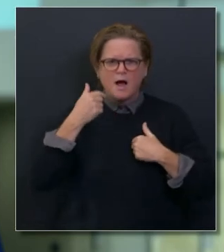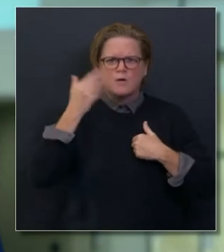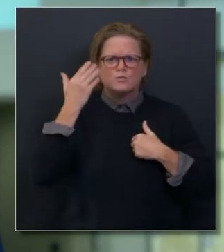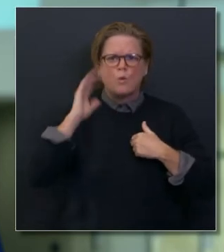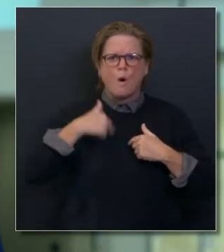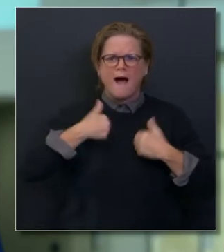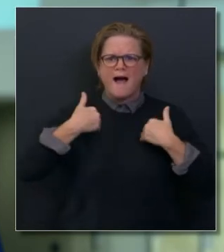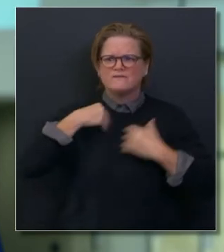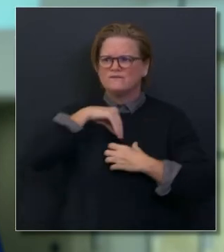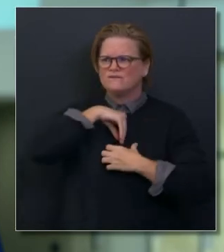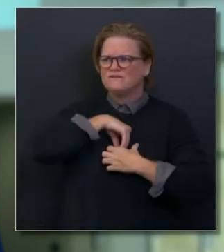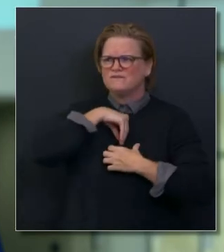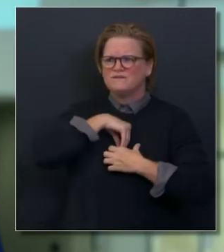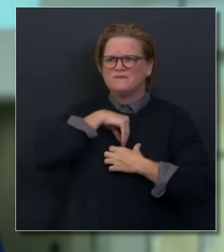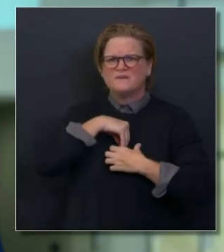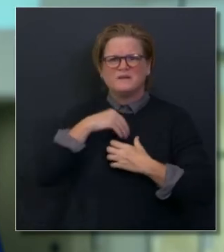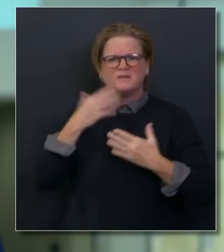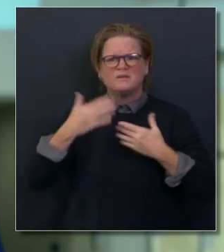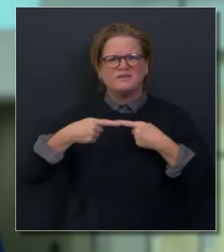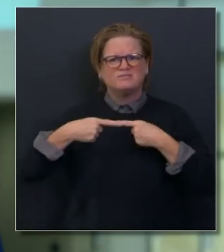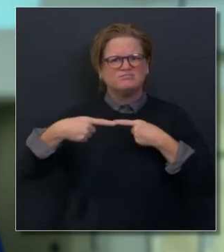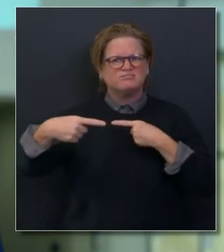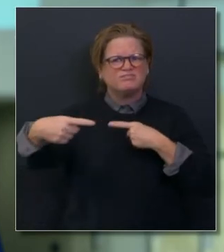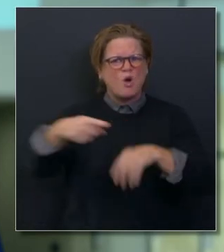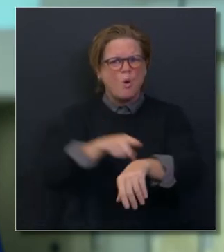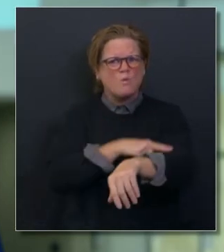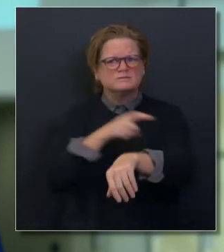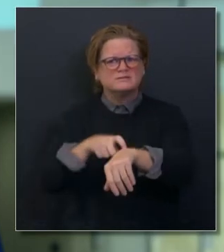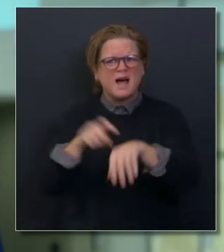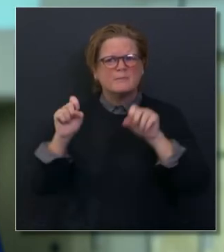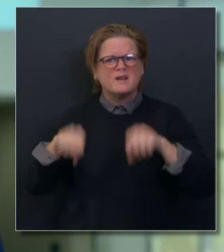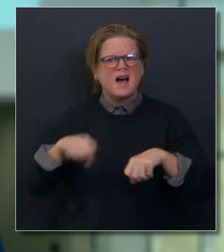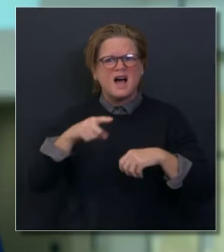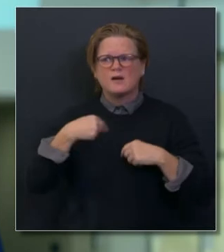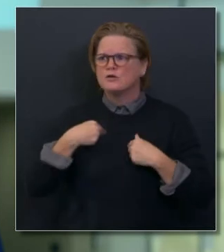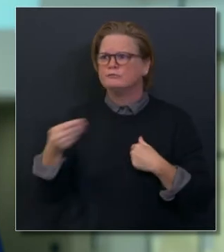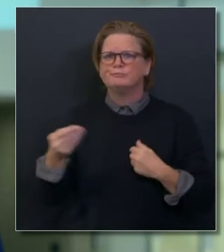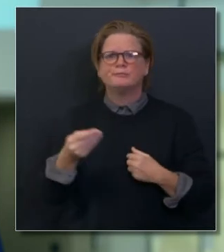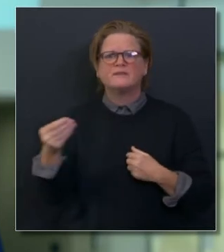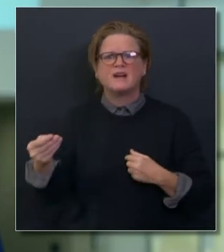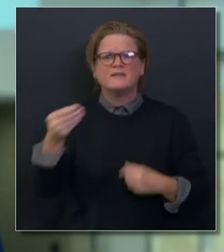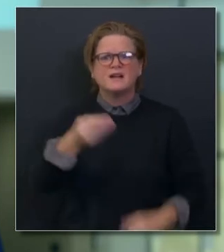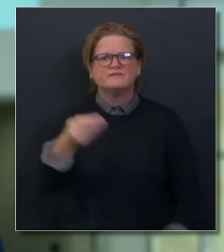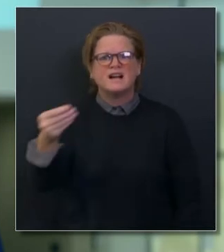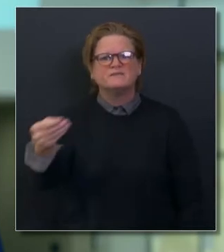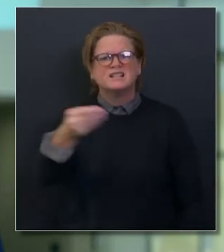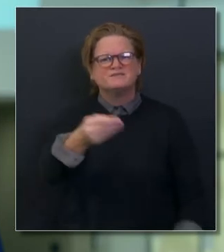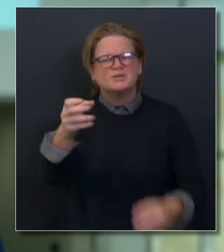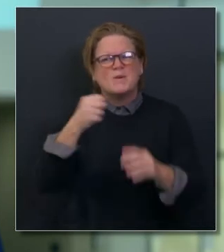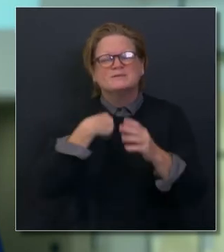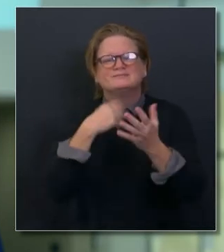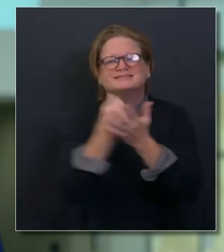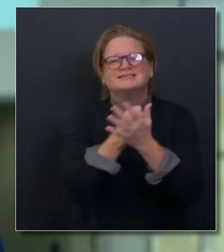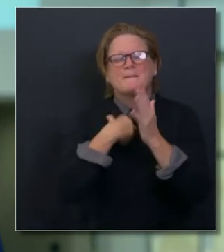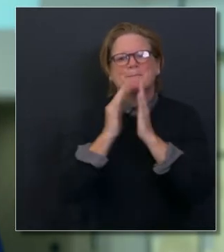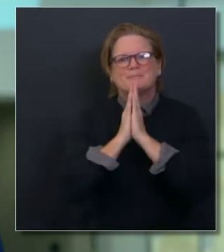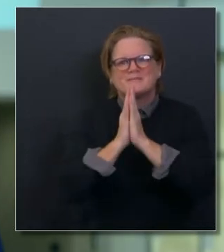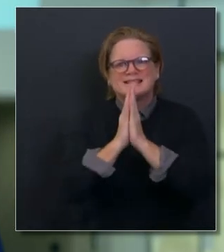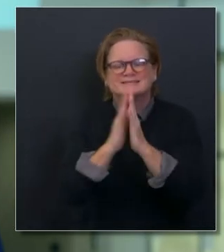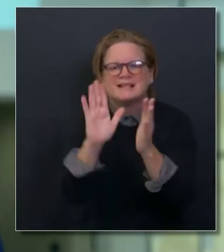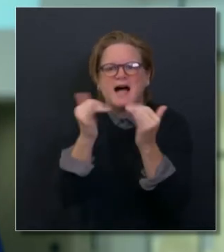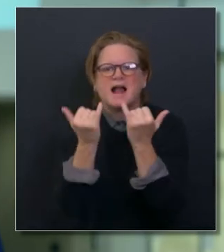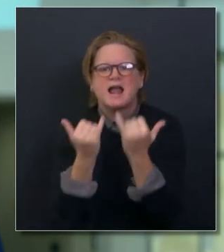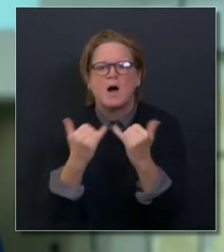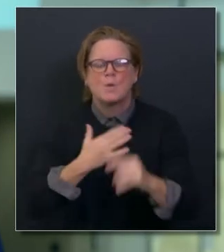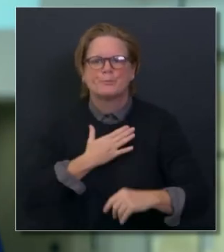preexistente. Entonces, es un marcador importante, 45 a 60 días, pero tenemos que comenzar en este